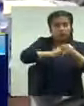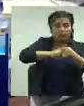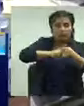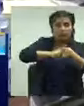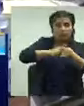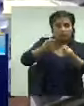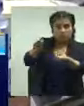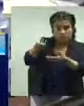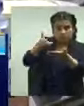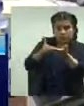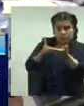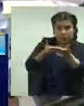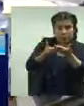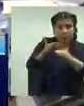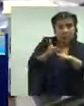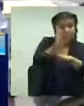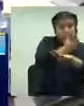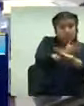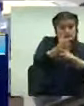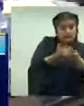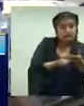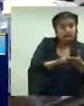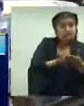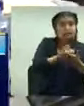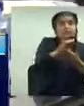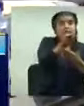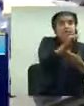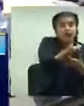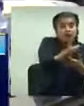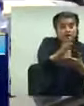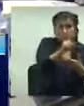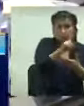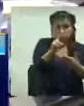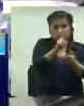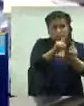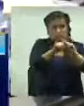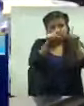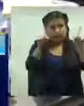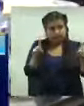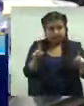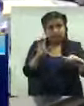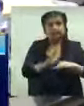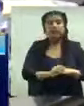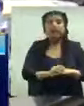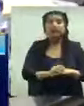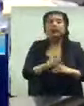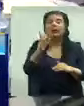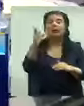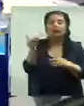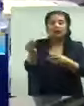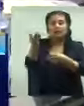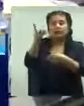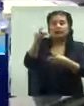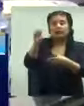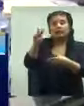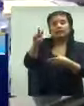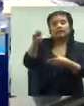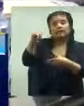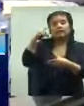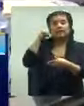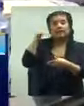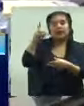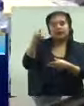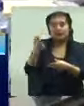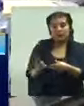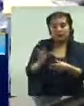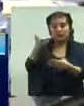devengar. Devengado no pagado sería otra cosa, porque el devengado no pagado se quedó devengado utilizando el techo presupuestario del